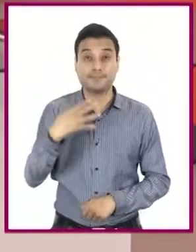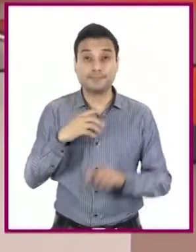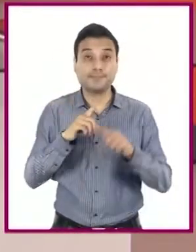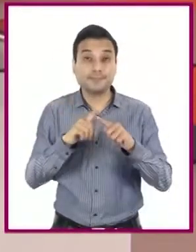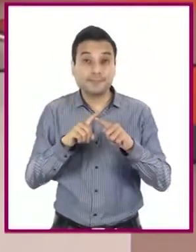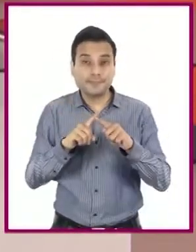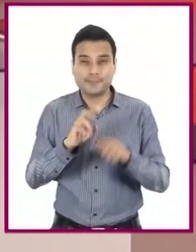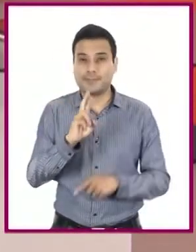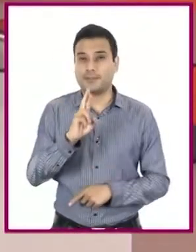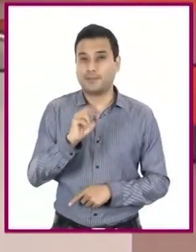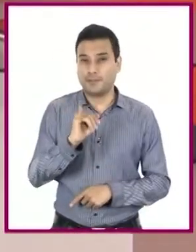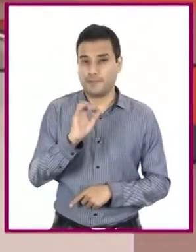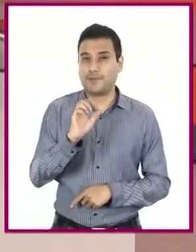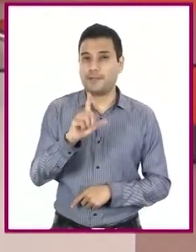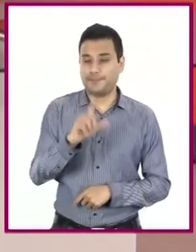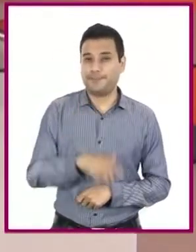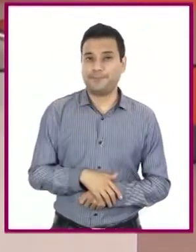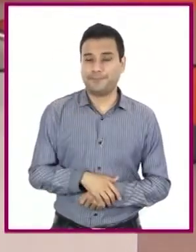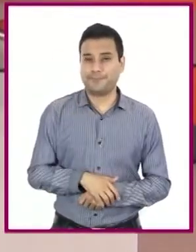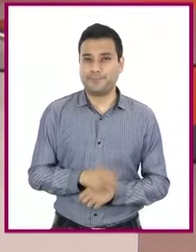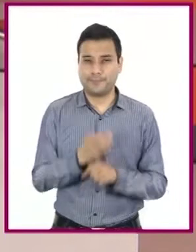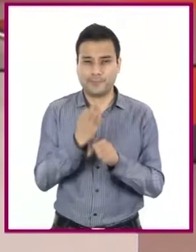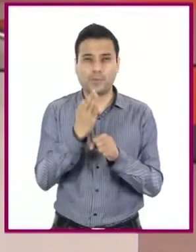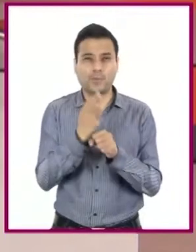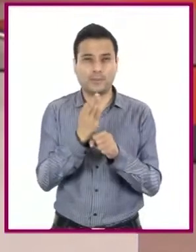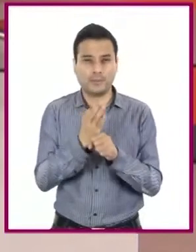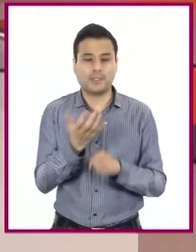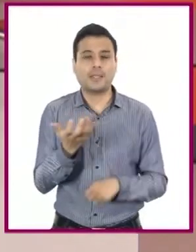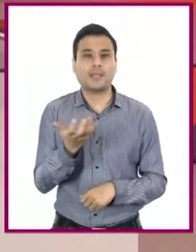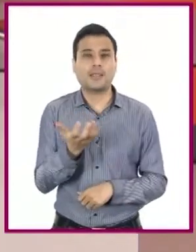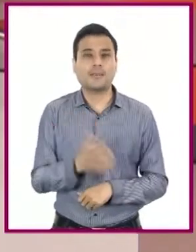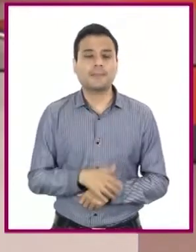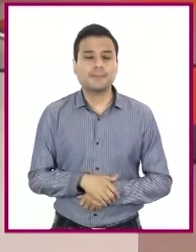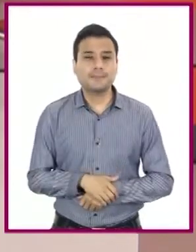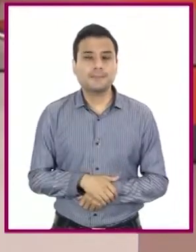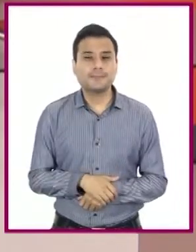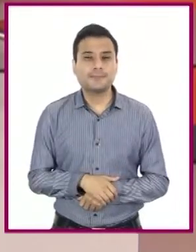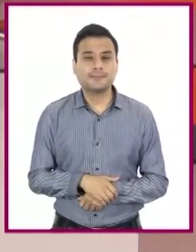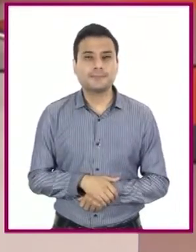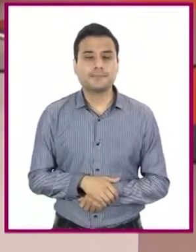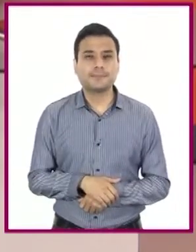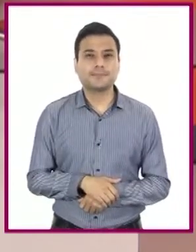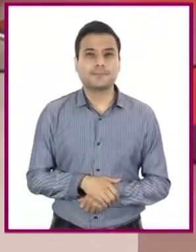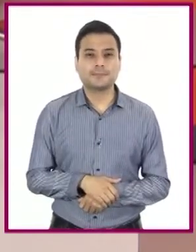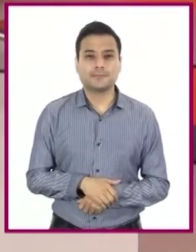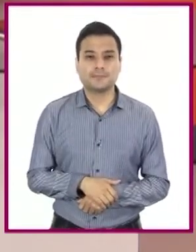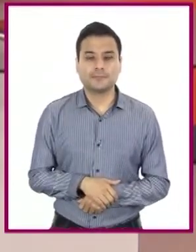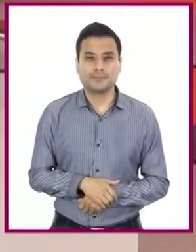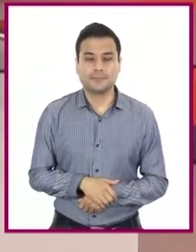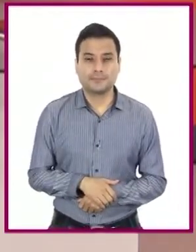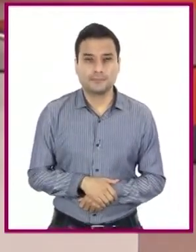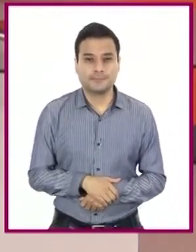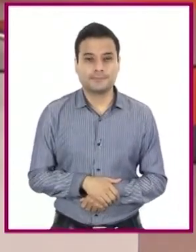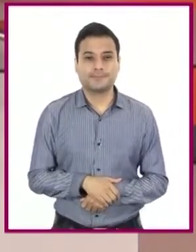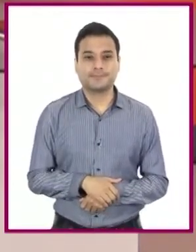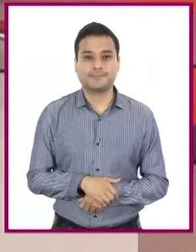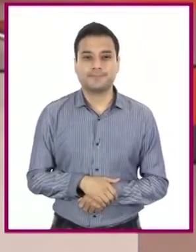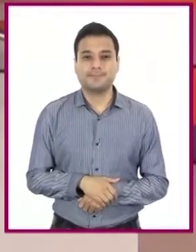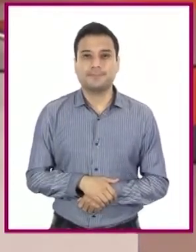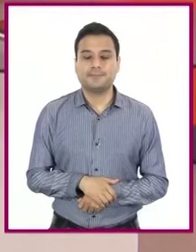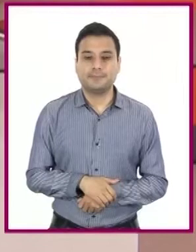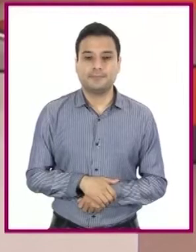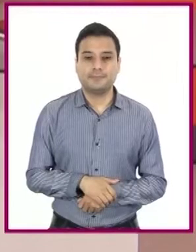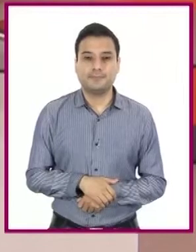Rafael. ¿Qué vamos a hacer? Vamos a utilizar este plástico. Yo